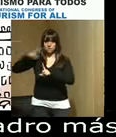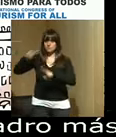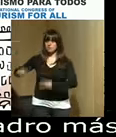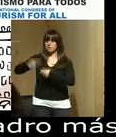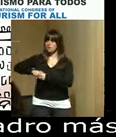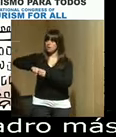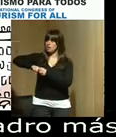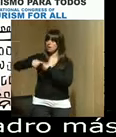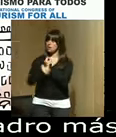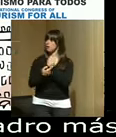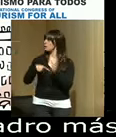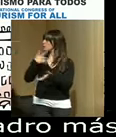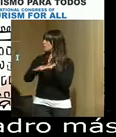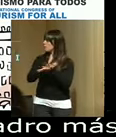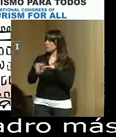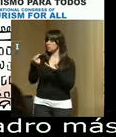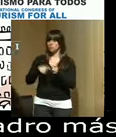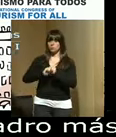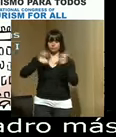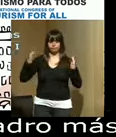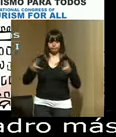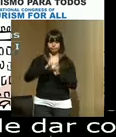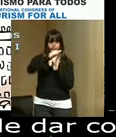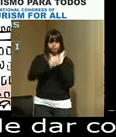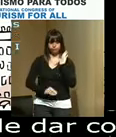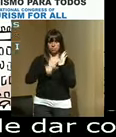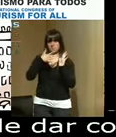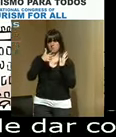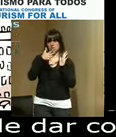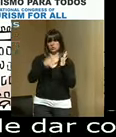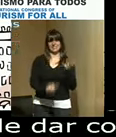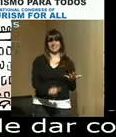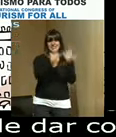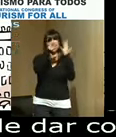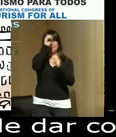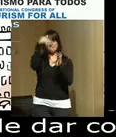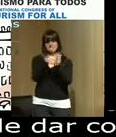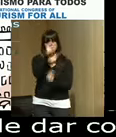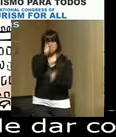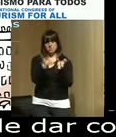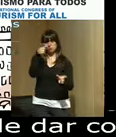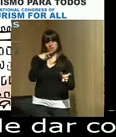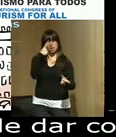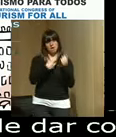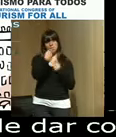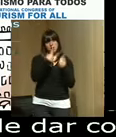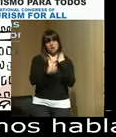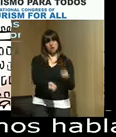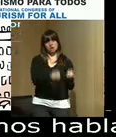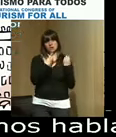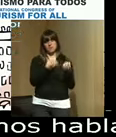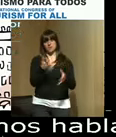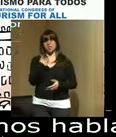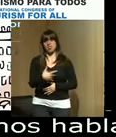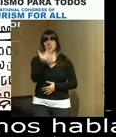participación. Estamos hablando de una muestra alrededor de 60.000 individuos. 60.000 individuos fueron encuestados en 5 diferentes